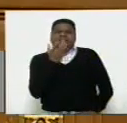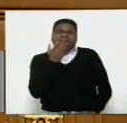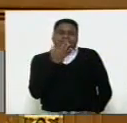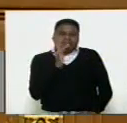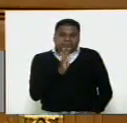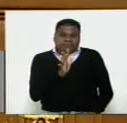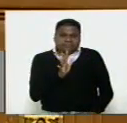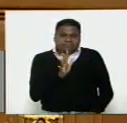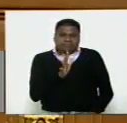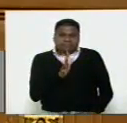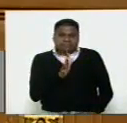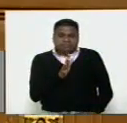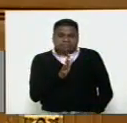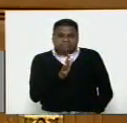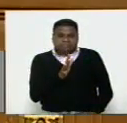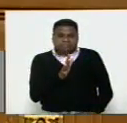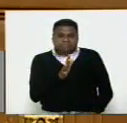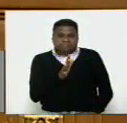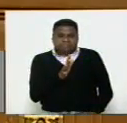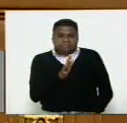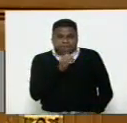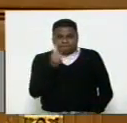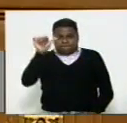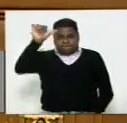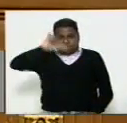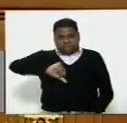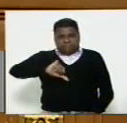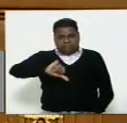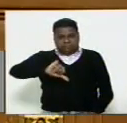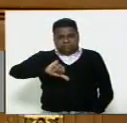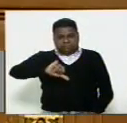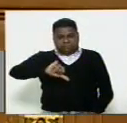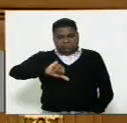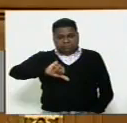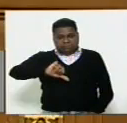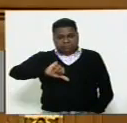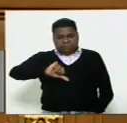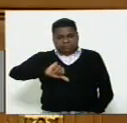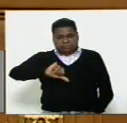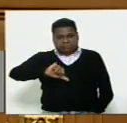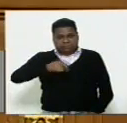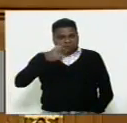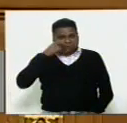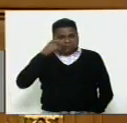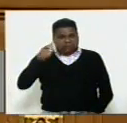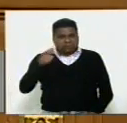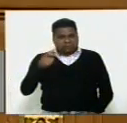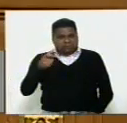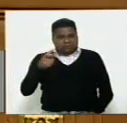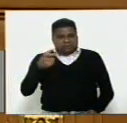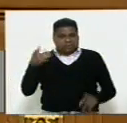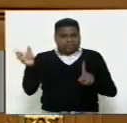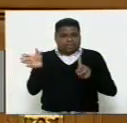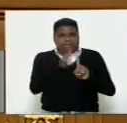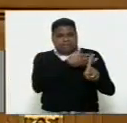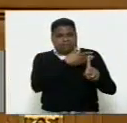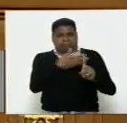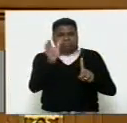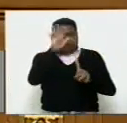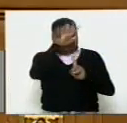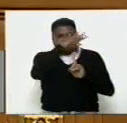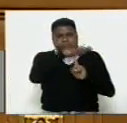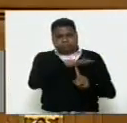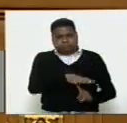más grande en la población venezolana es la violencia